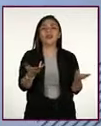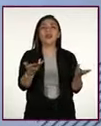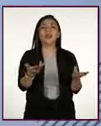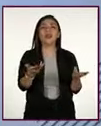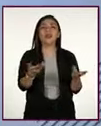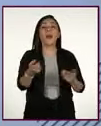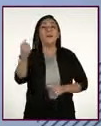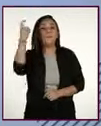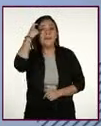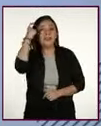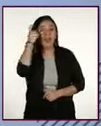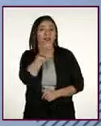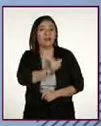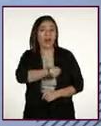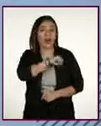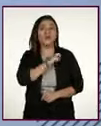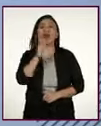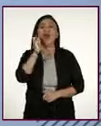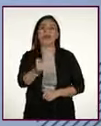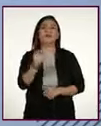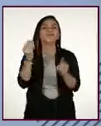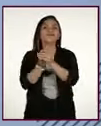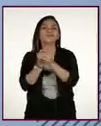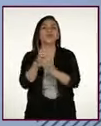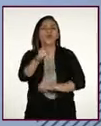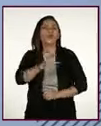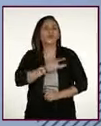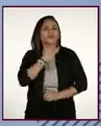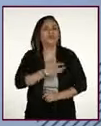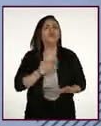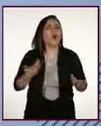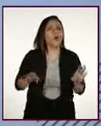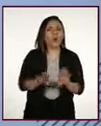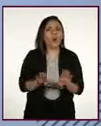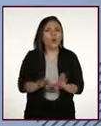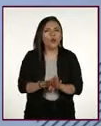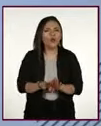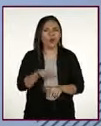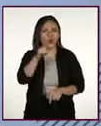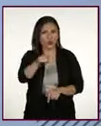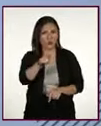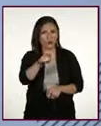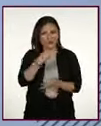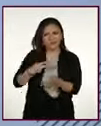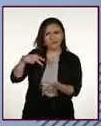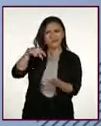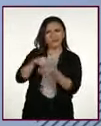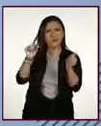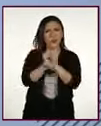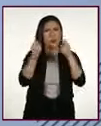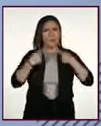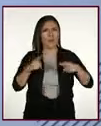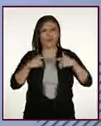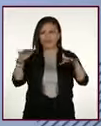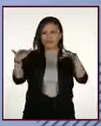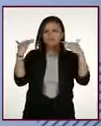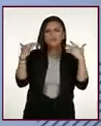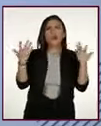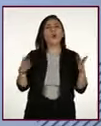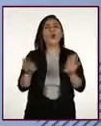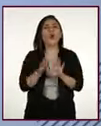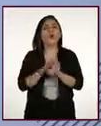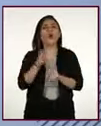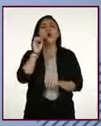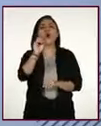Y la mental, que tiene que ver con cómo nos sentimos, cómo nos paramos, como le decíamos hace un momento, ¿no? Cómo nos paramos